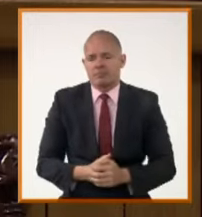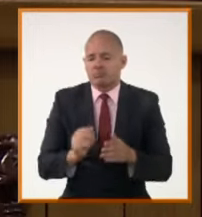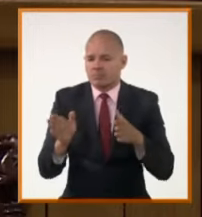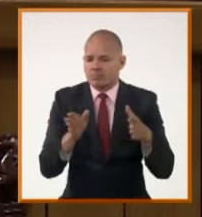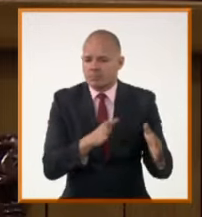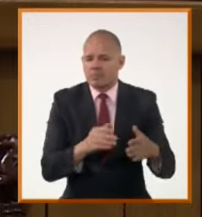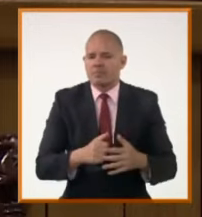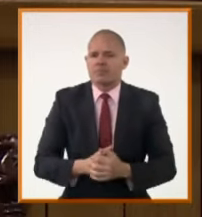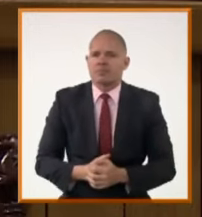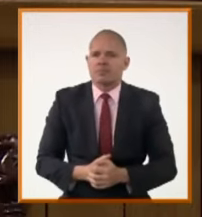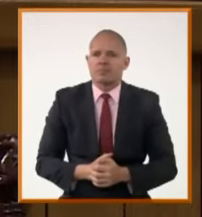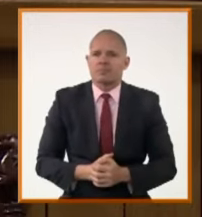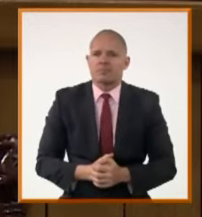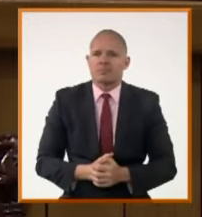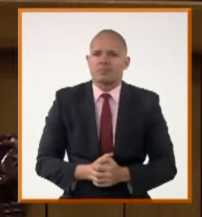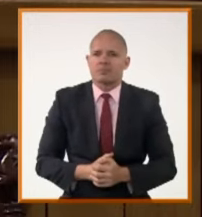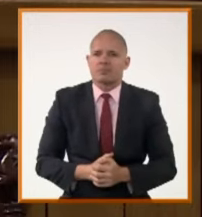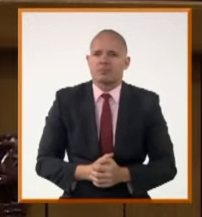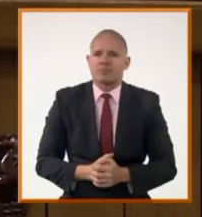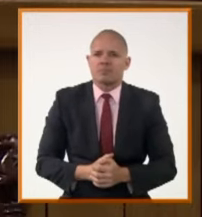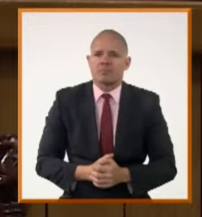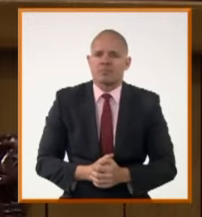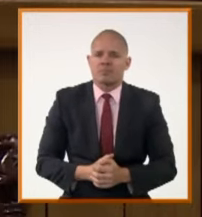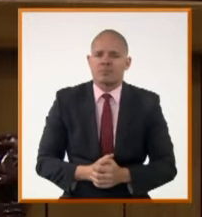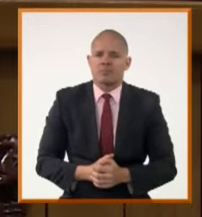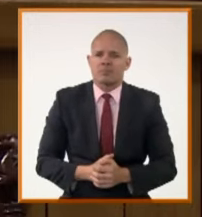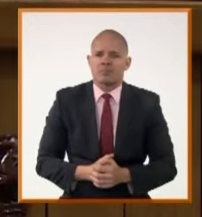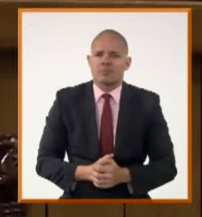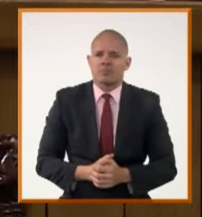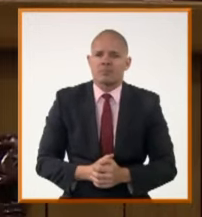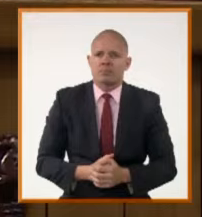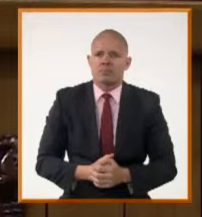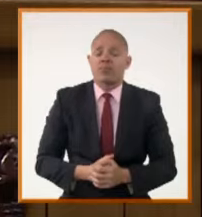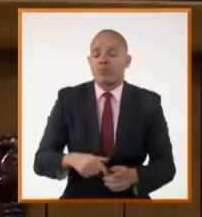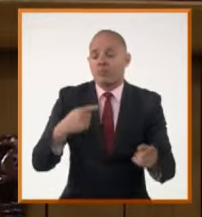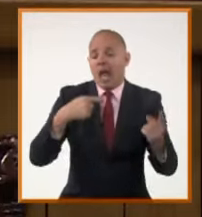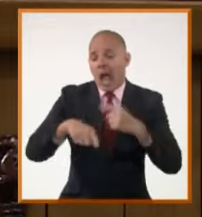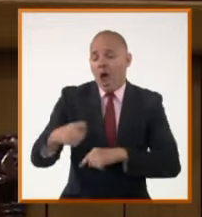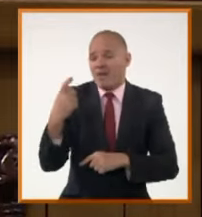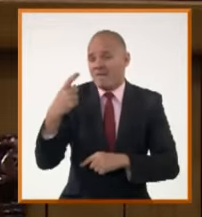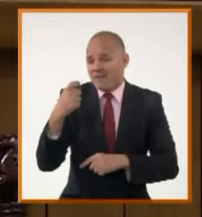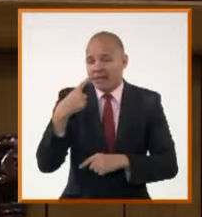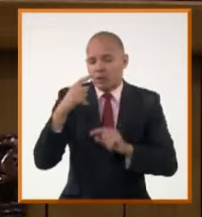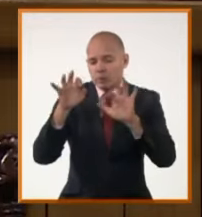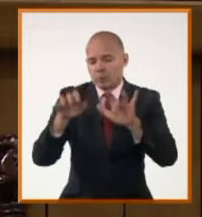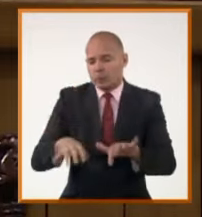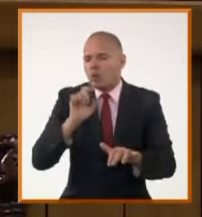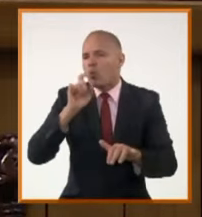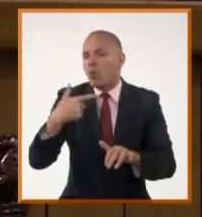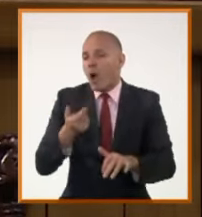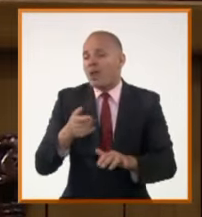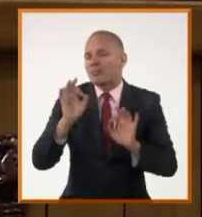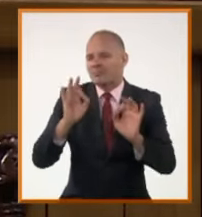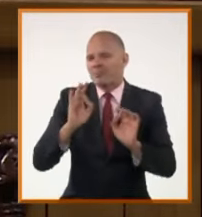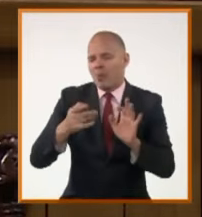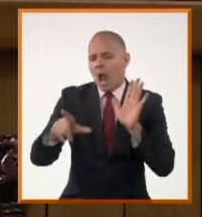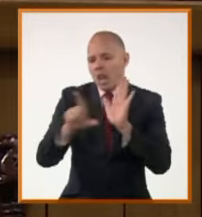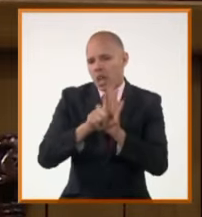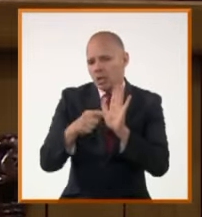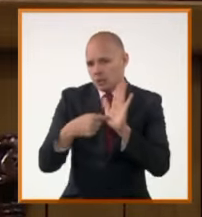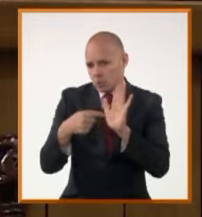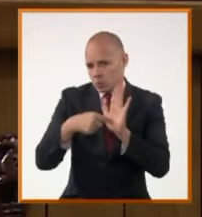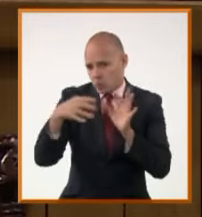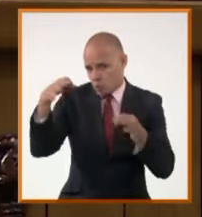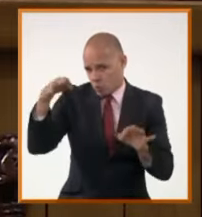Elaborar la propuesta del decreto ley que va a habilitar precisamente y a regular, en eso estamos trabajando,